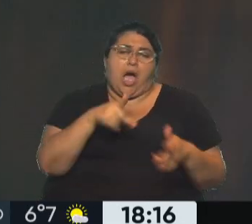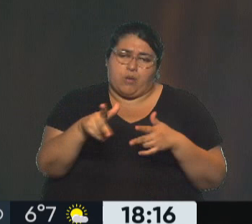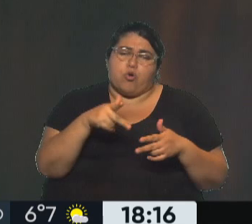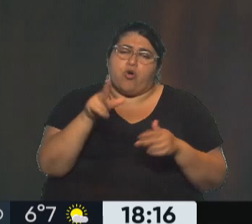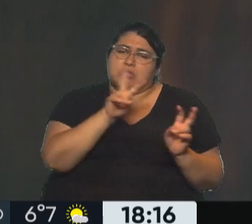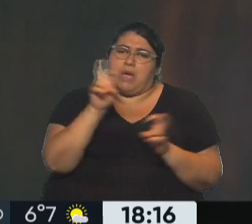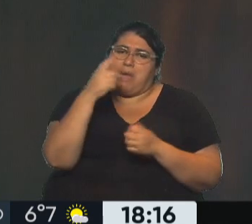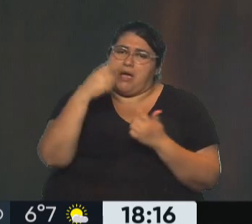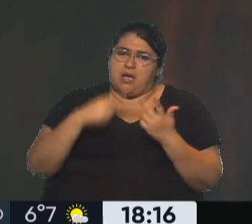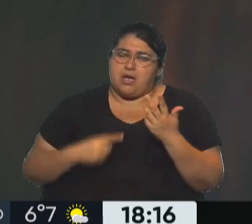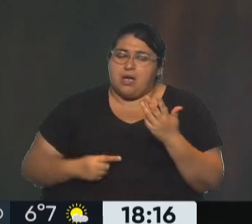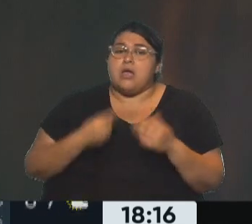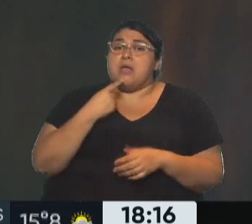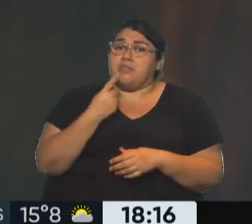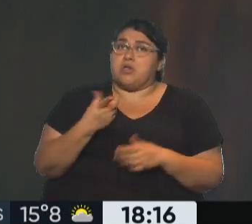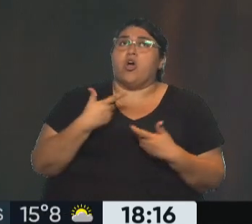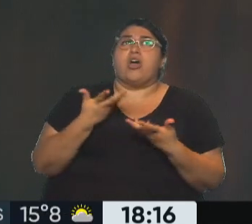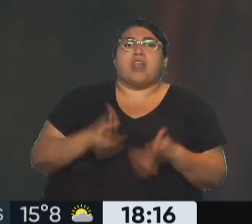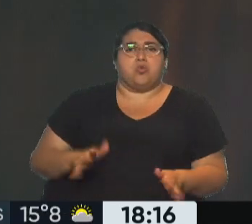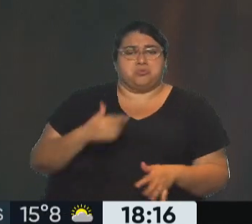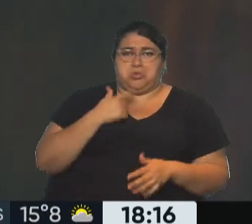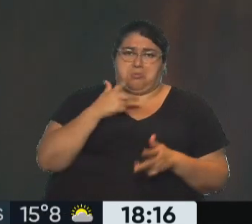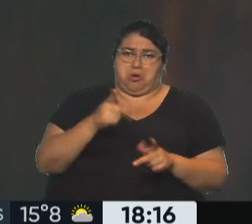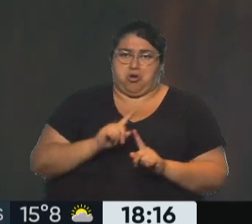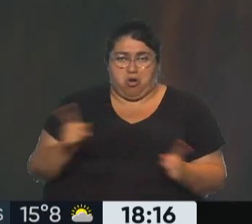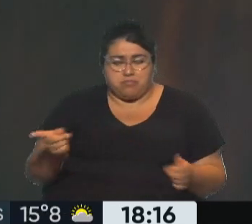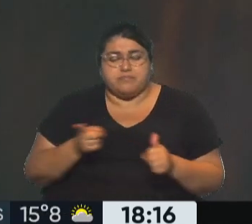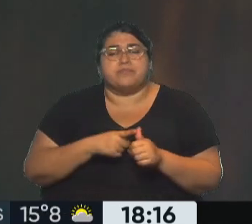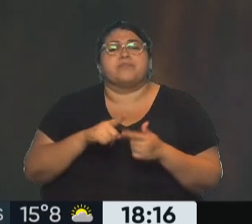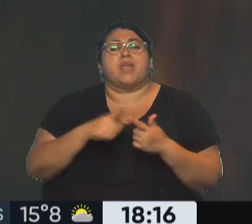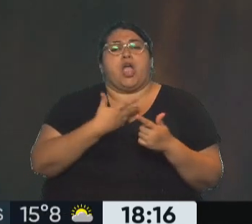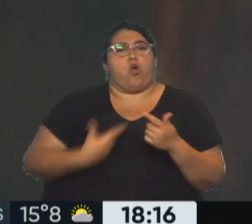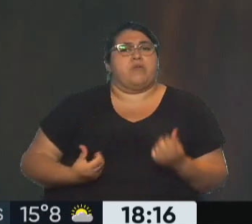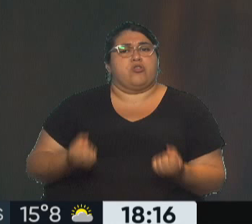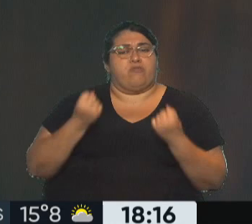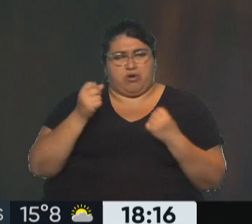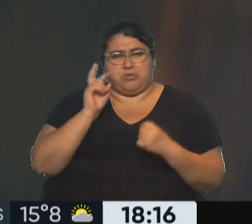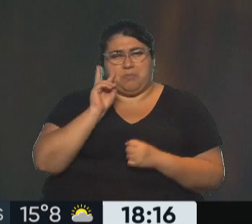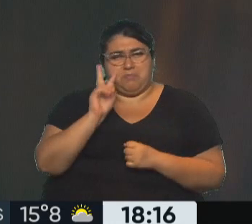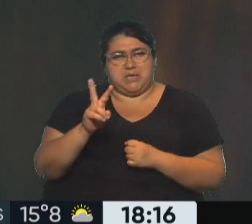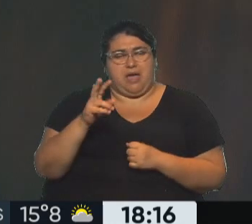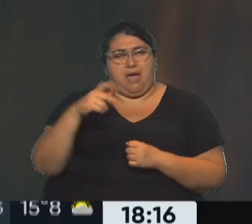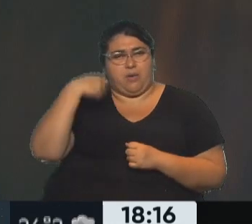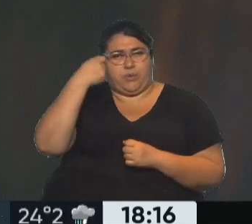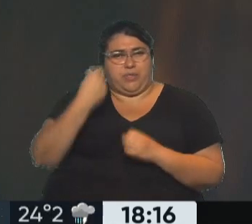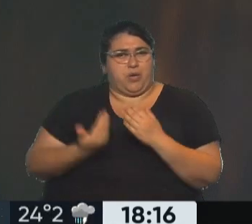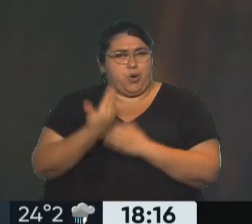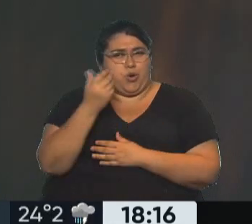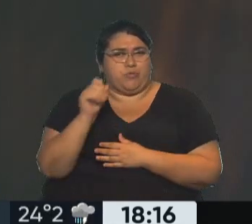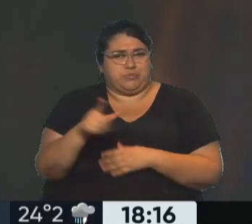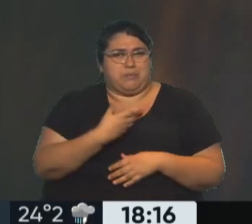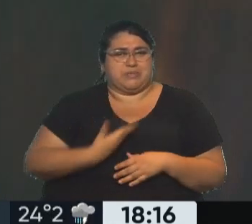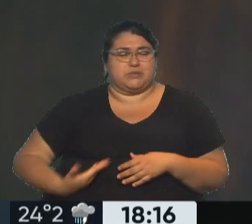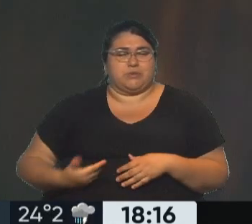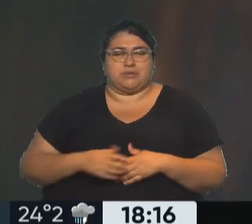Por un lado, bueno, descartó que vaya a renunciar, dijo que el gobierno está fuerte. Si te parece, compartimos parte de lo que dijo la